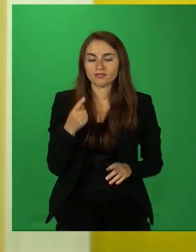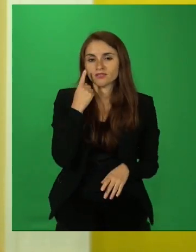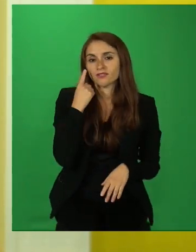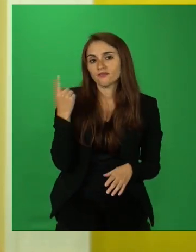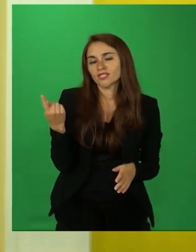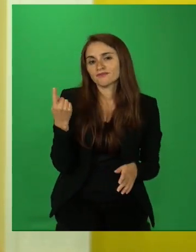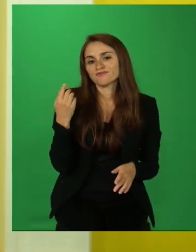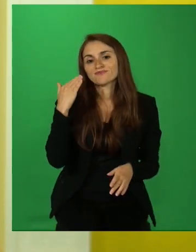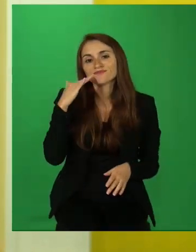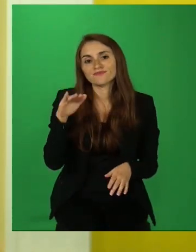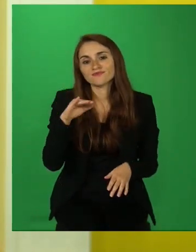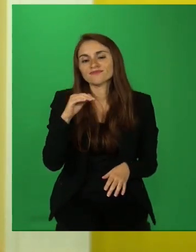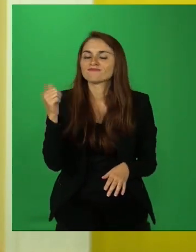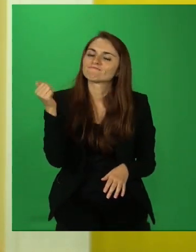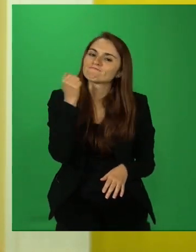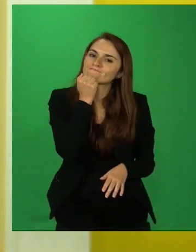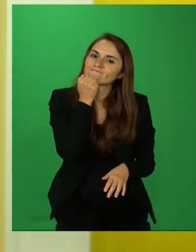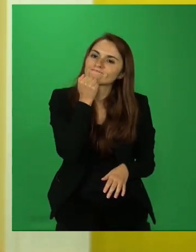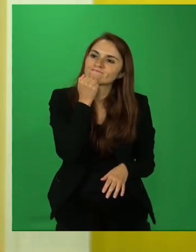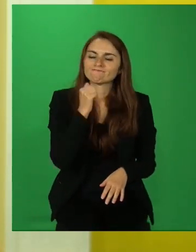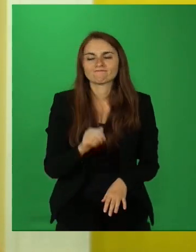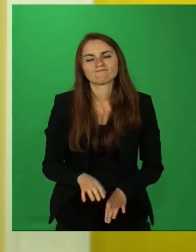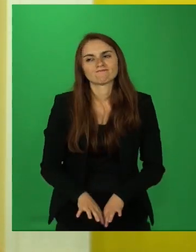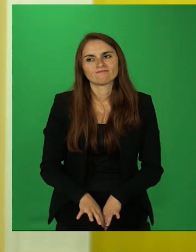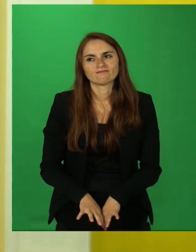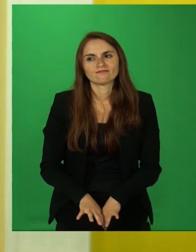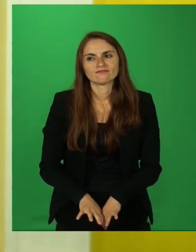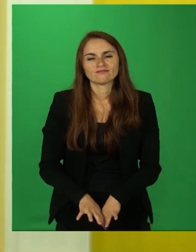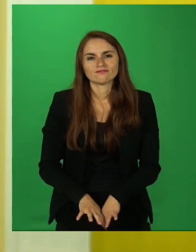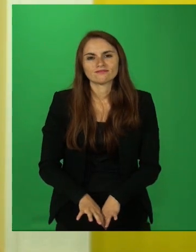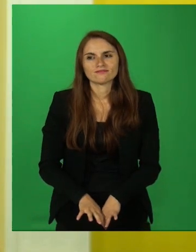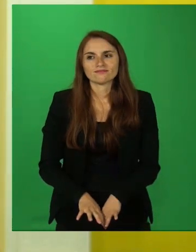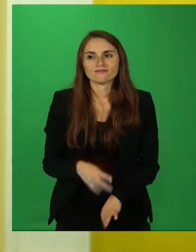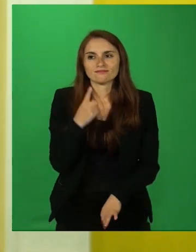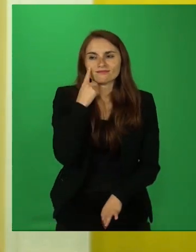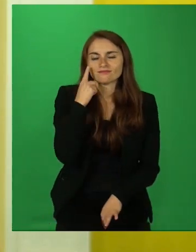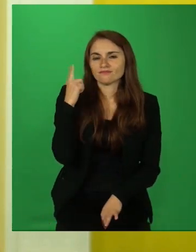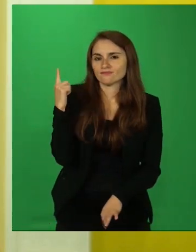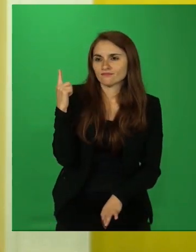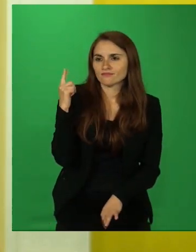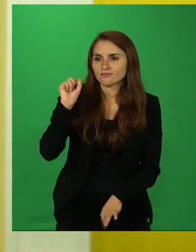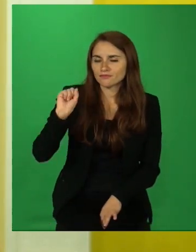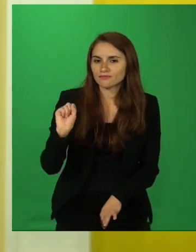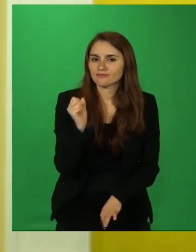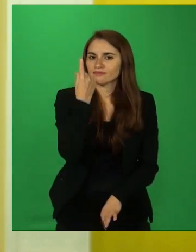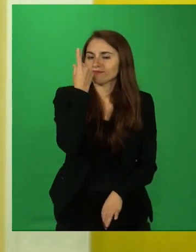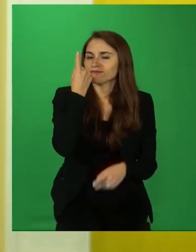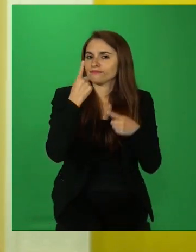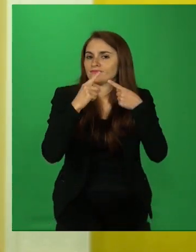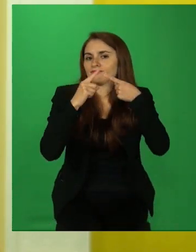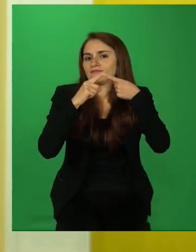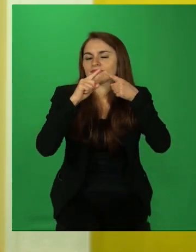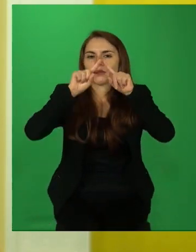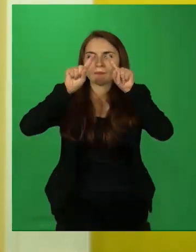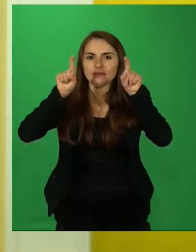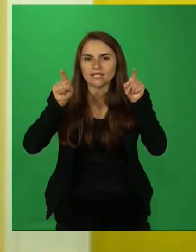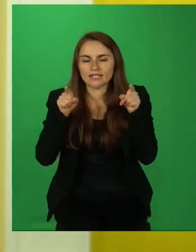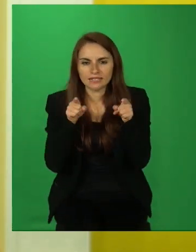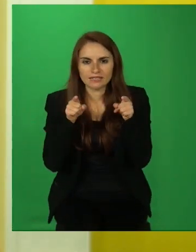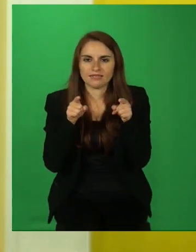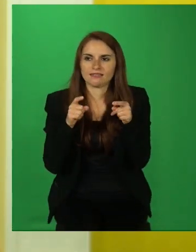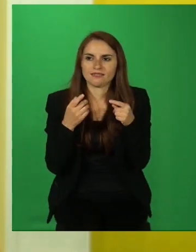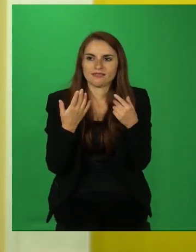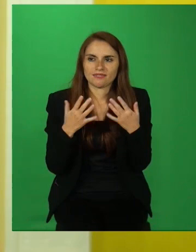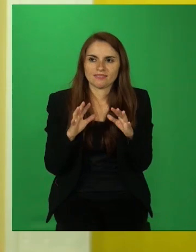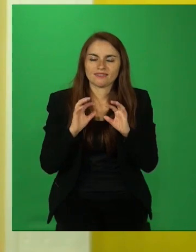juanito se había equivocado aquí está primero comenzamos con los paréntesis como